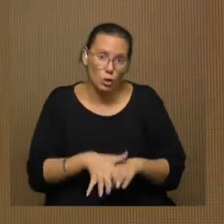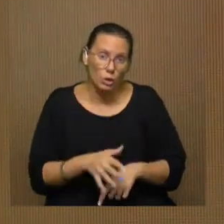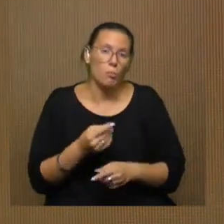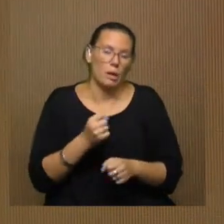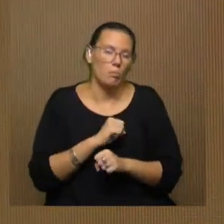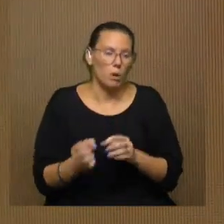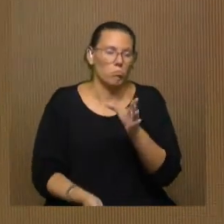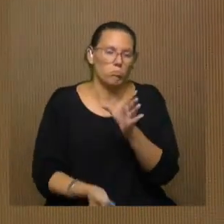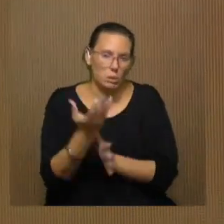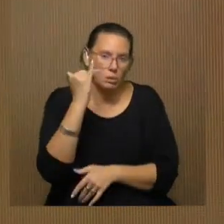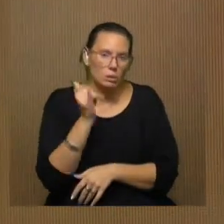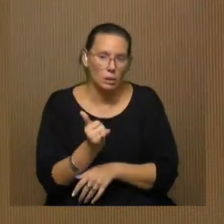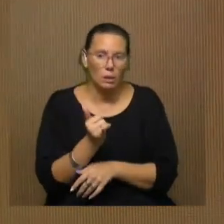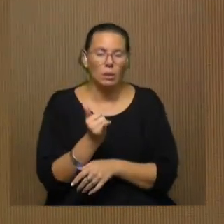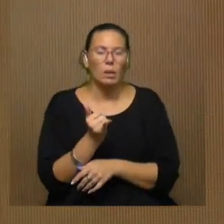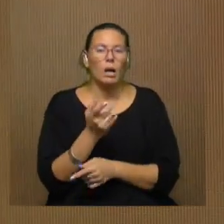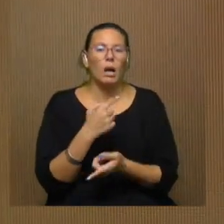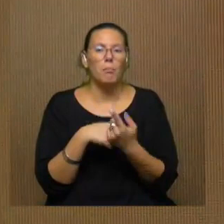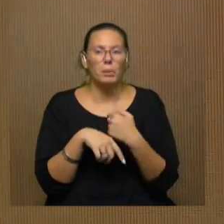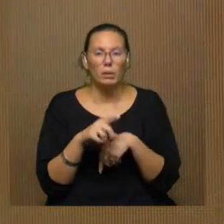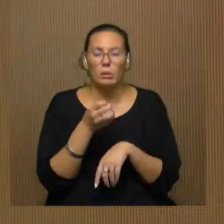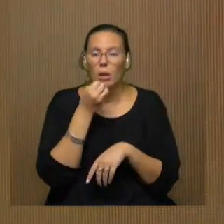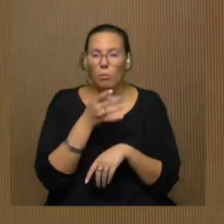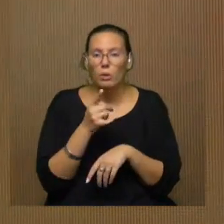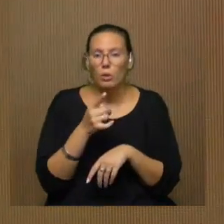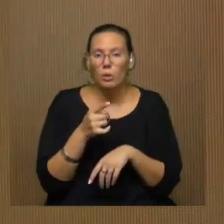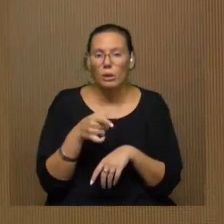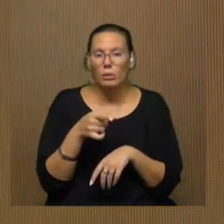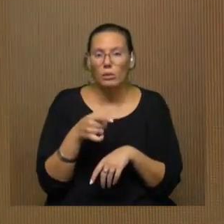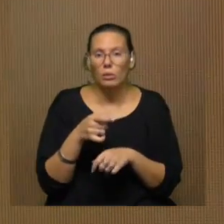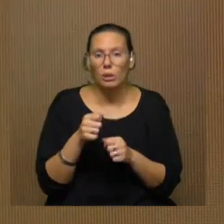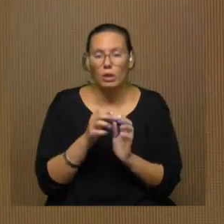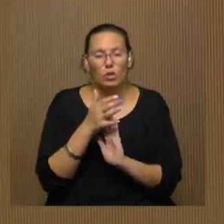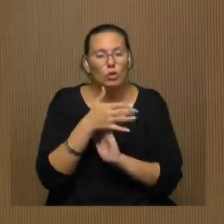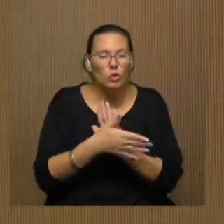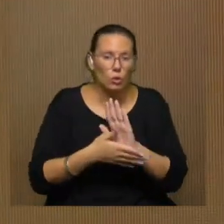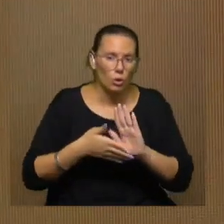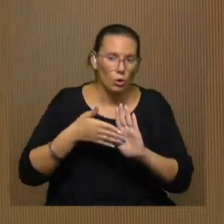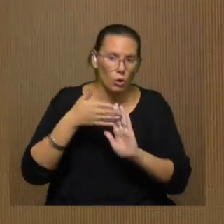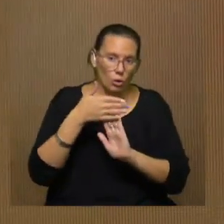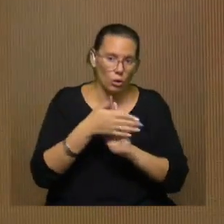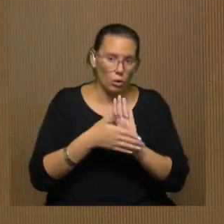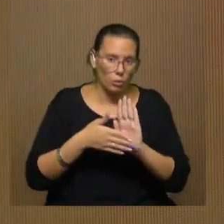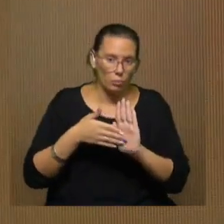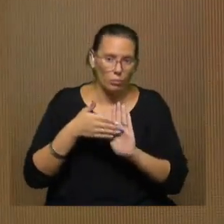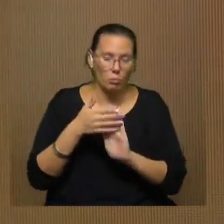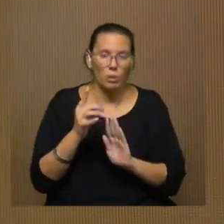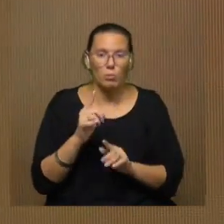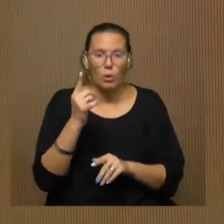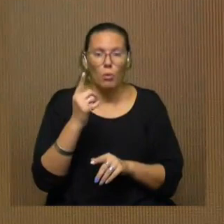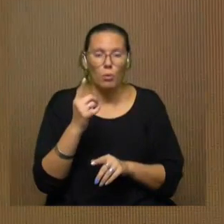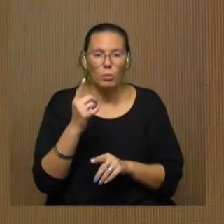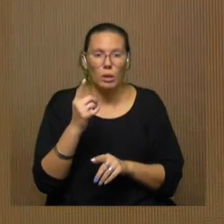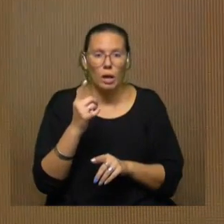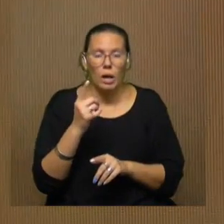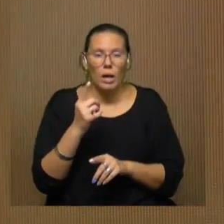suceda. Pero sobre todo está buena esta concepción de que atraviesa todo el territorio. Claro. O sea, hay claro. una, por ejemplo, una que está en Villa Unión. O sea,